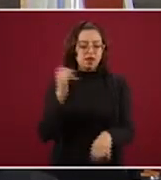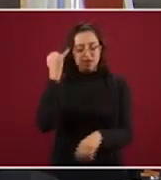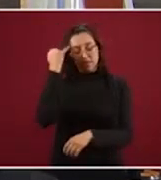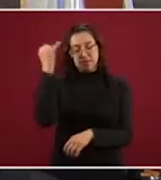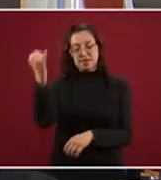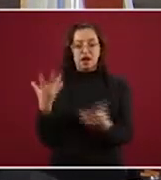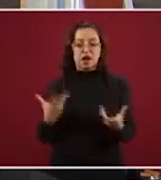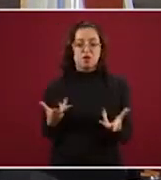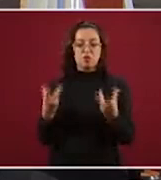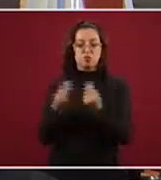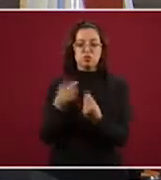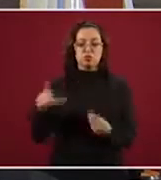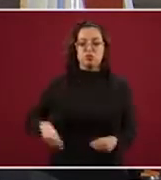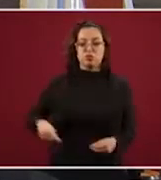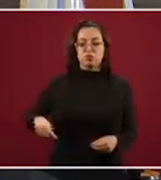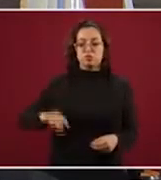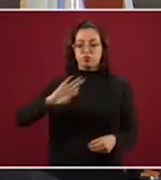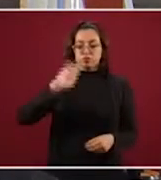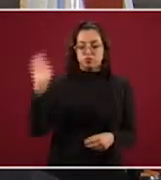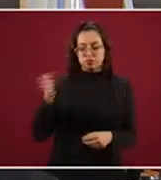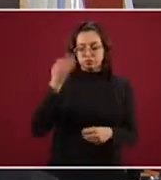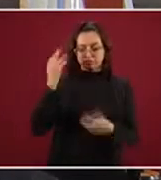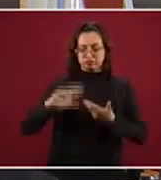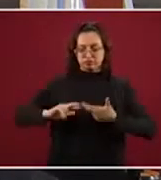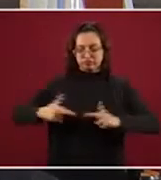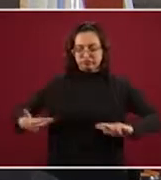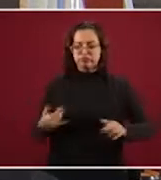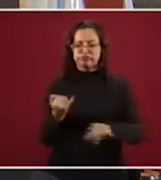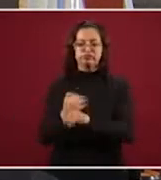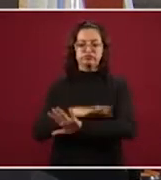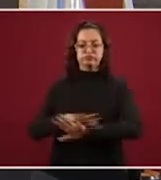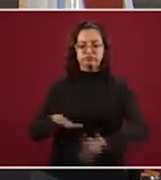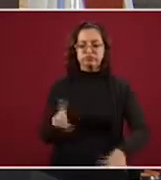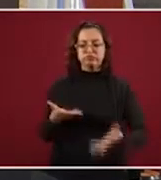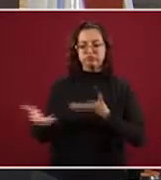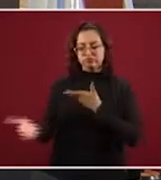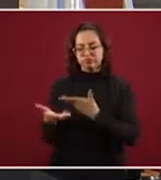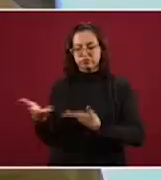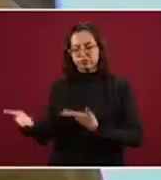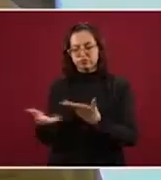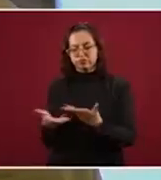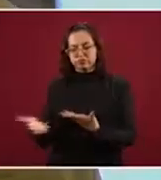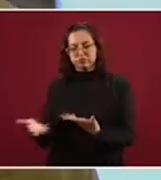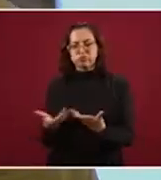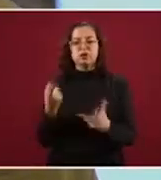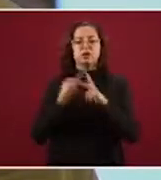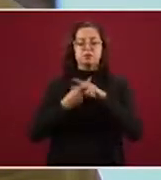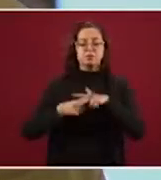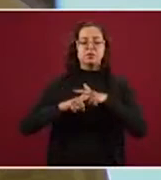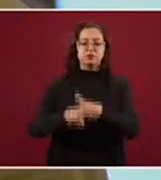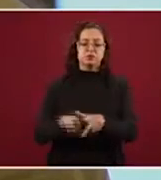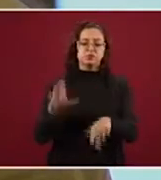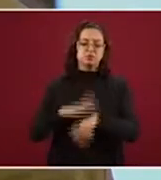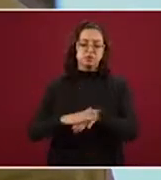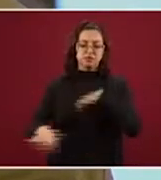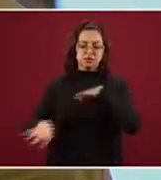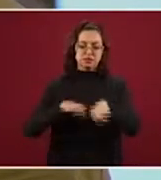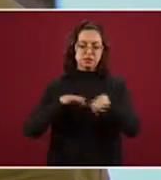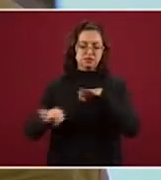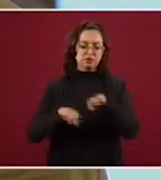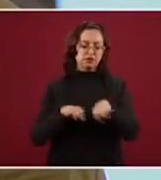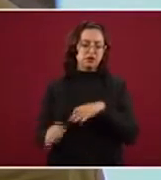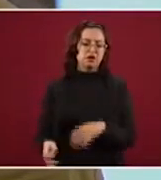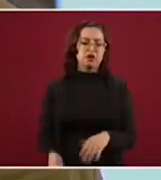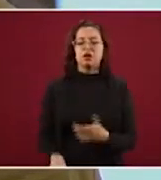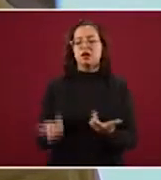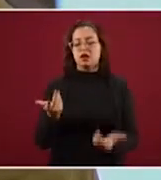con el gobierno federal ya vamos a establecer una relación intercambio de información y comenzaremos a trabajar en los tres niveles